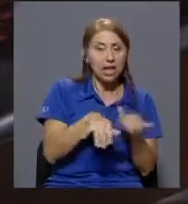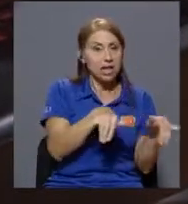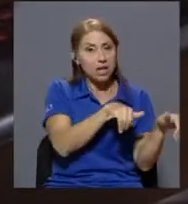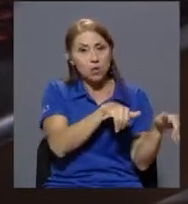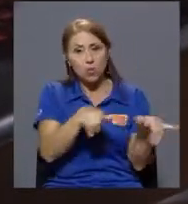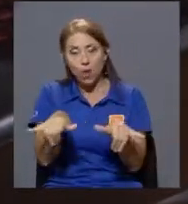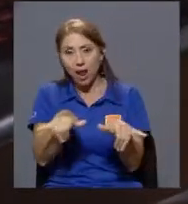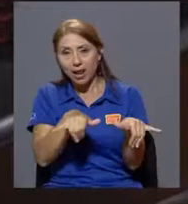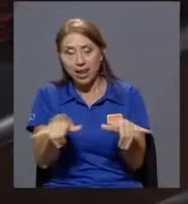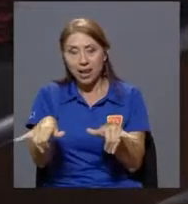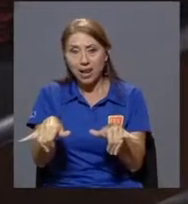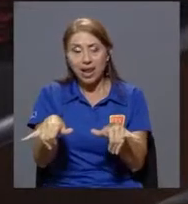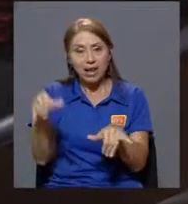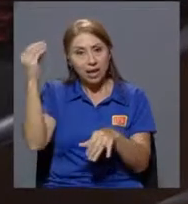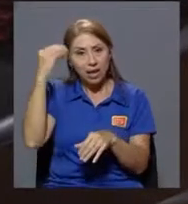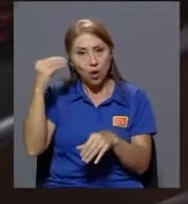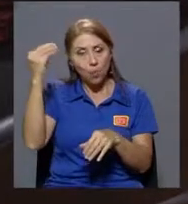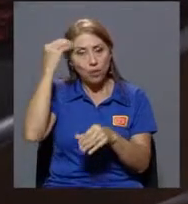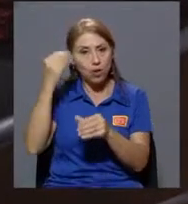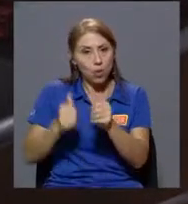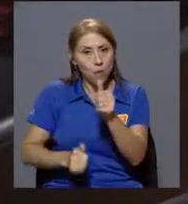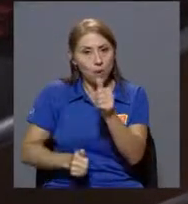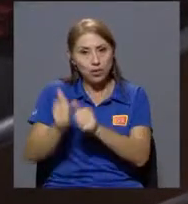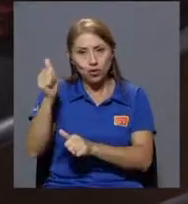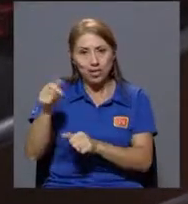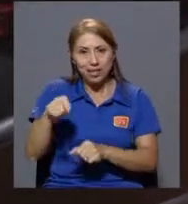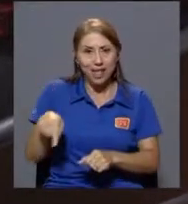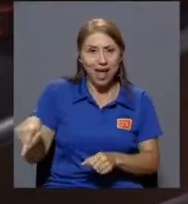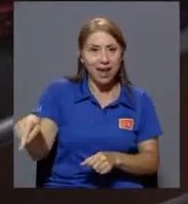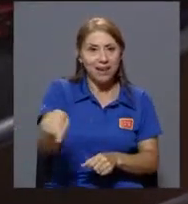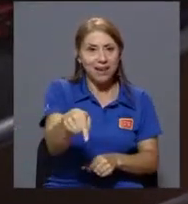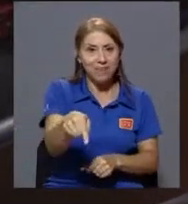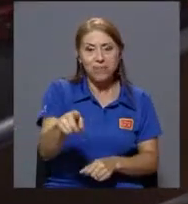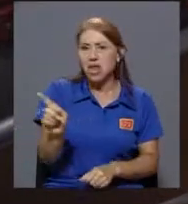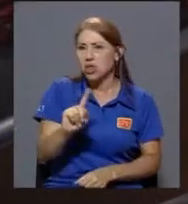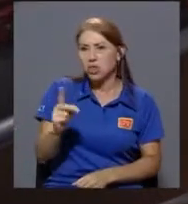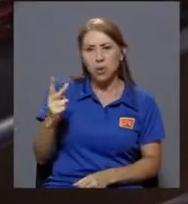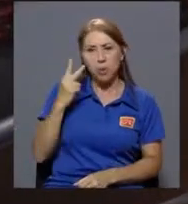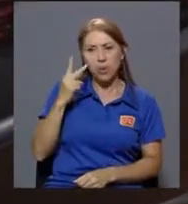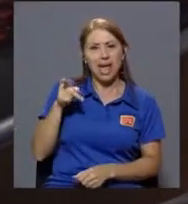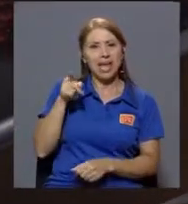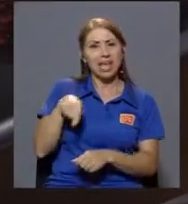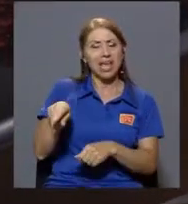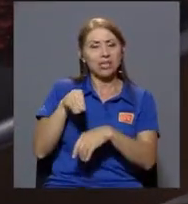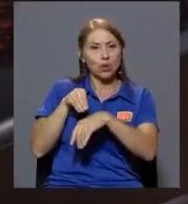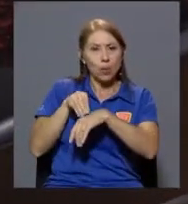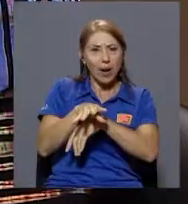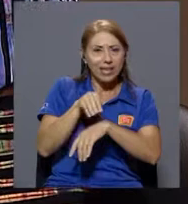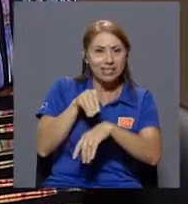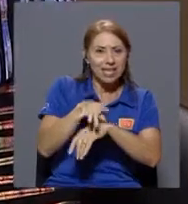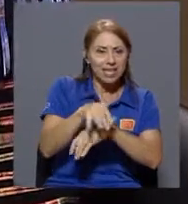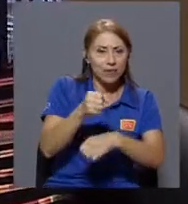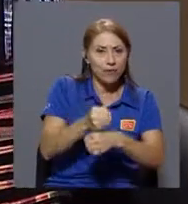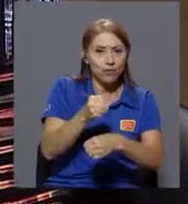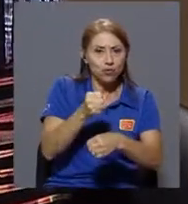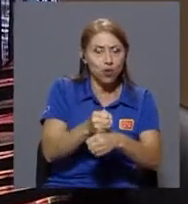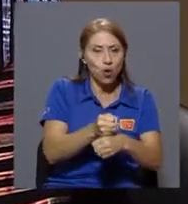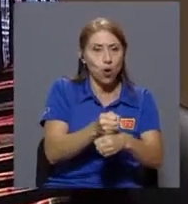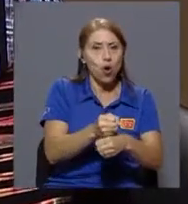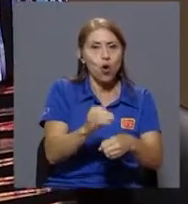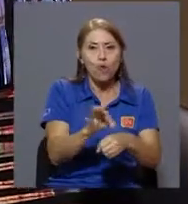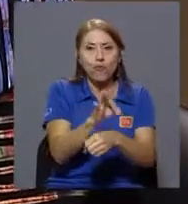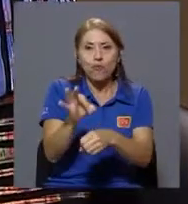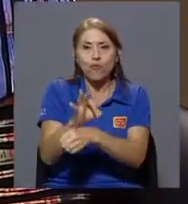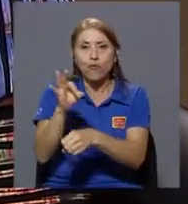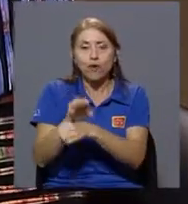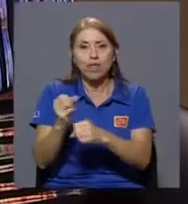opinión mayoritaria, no vea que esto va a incidir en la operación y funcionamiento del Poder Judicial, que ha